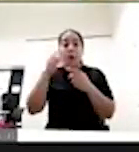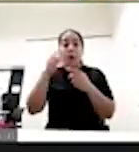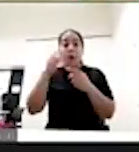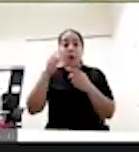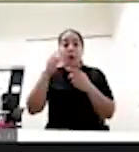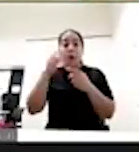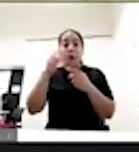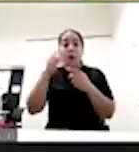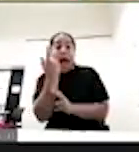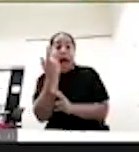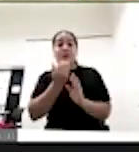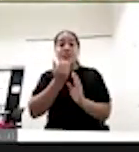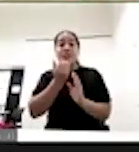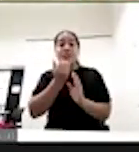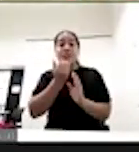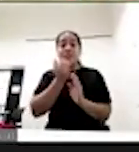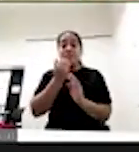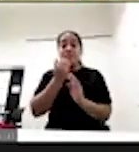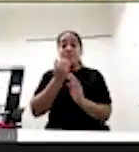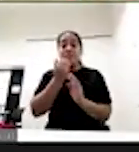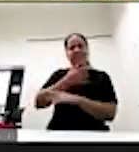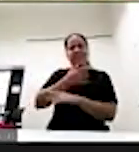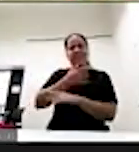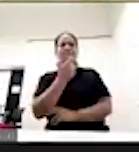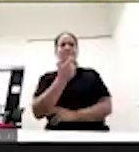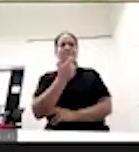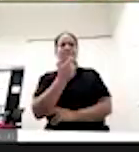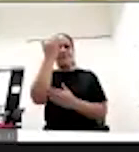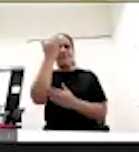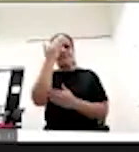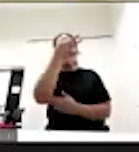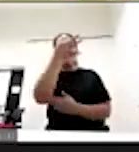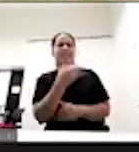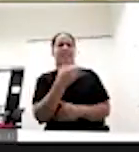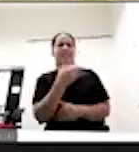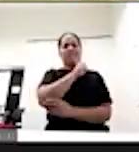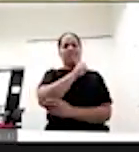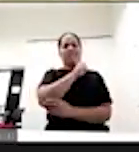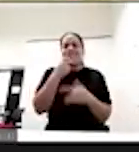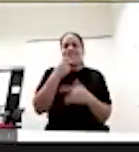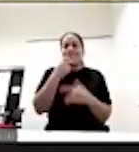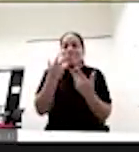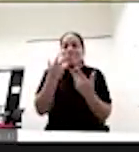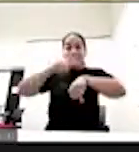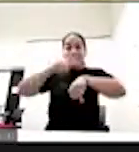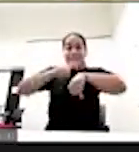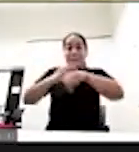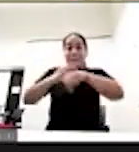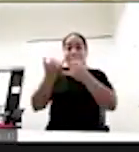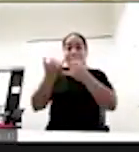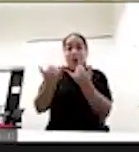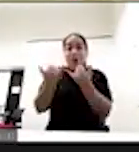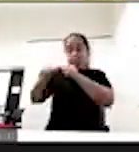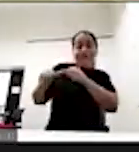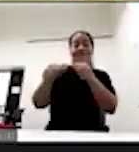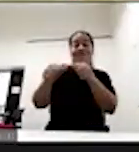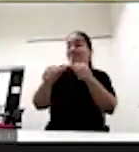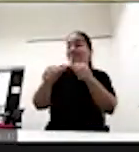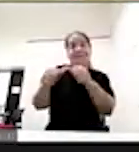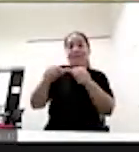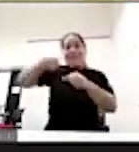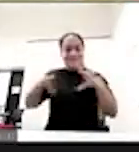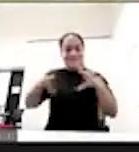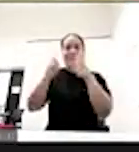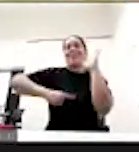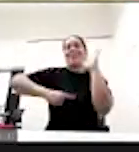tuvimos certeza de esa seguridad. El tiempo ya no es eterno y tenemos que actuar. Se